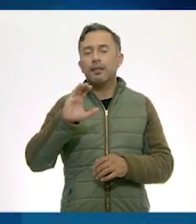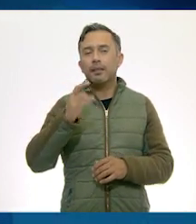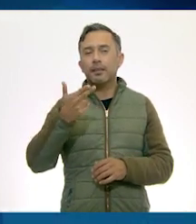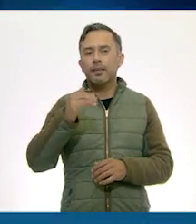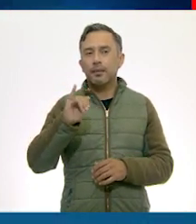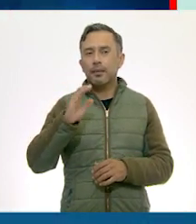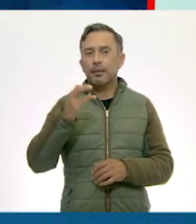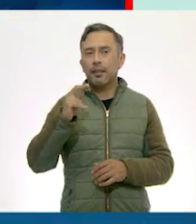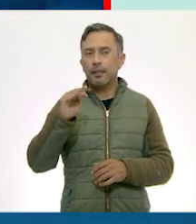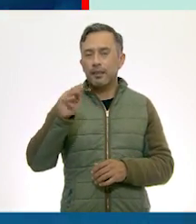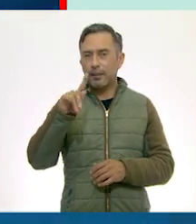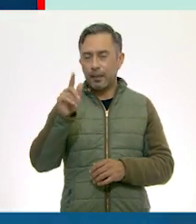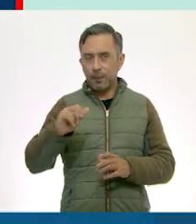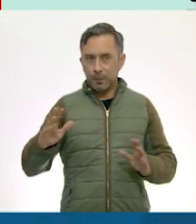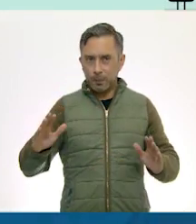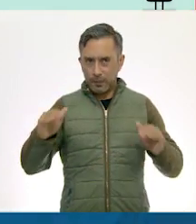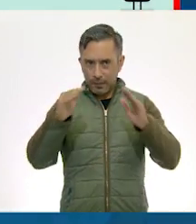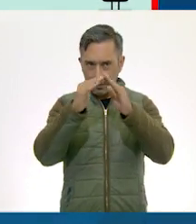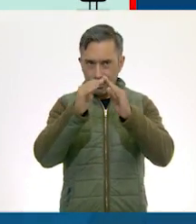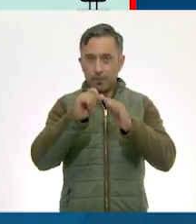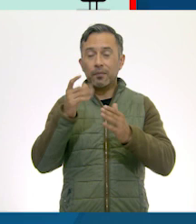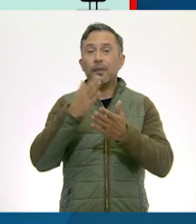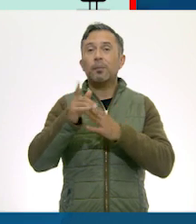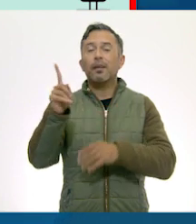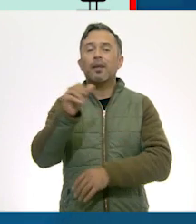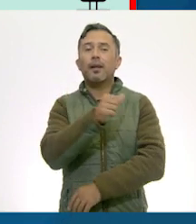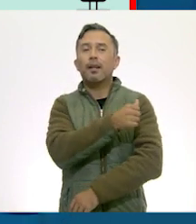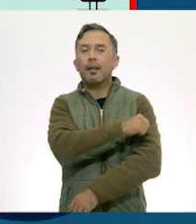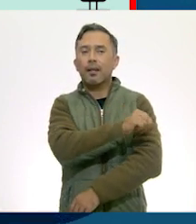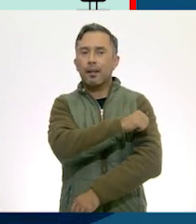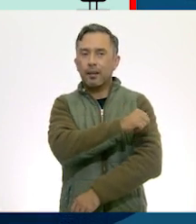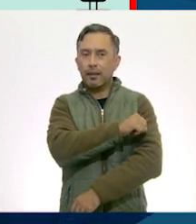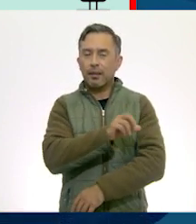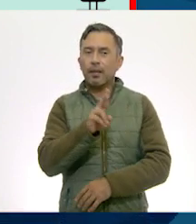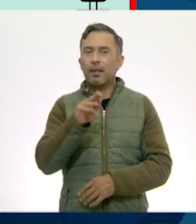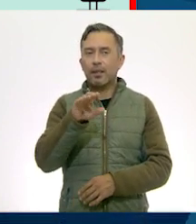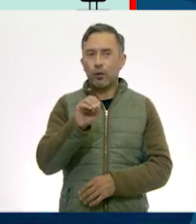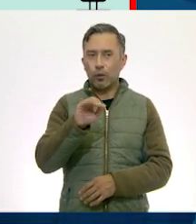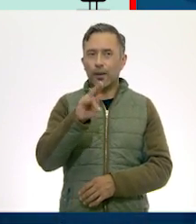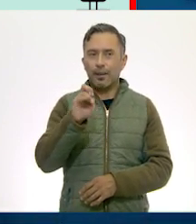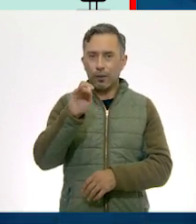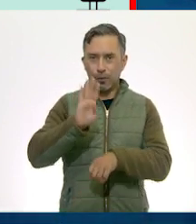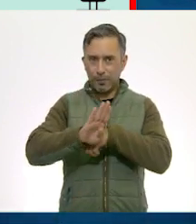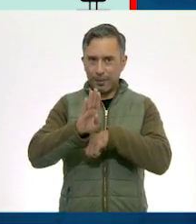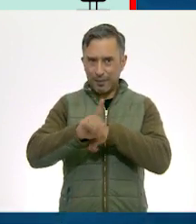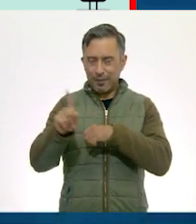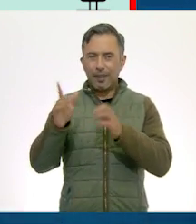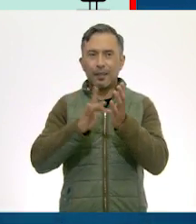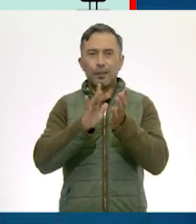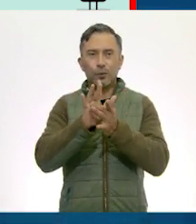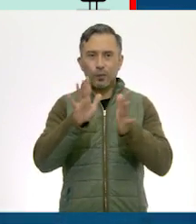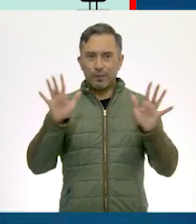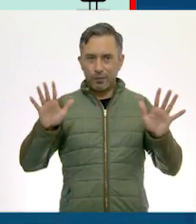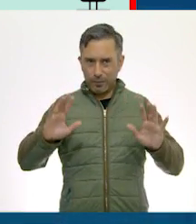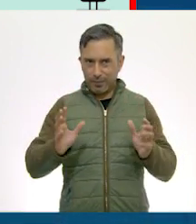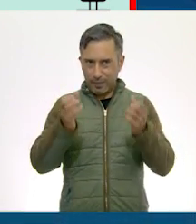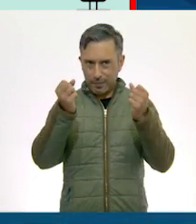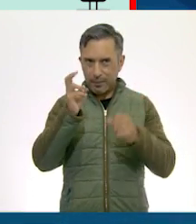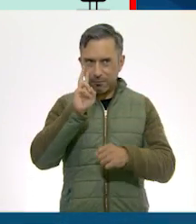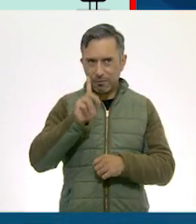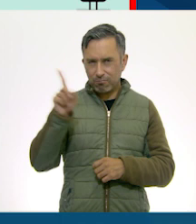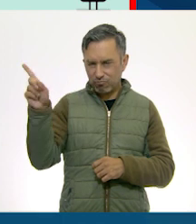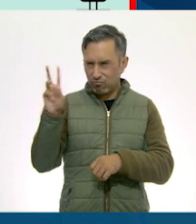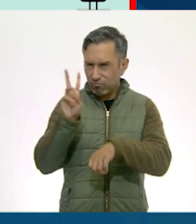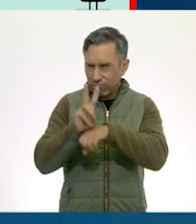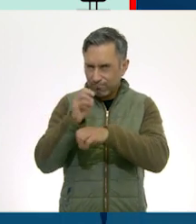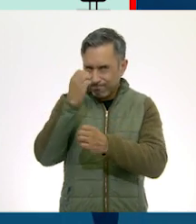la estatua de Cristo Redentor de Río de Janeiro. Obsérvenlas bien, mientras que Ton y